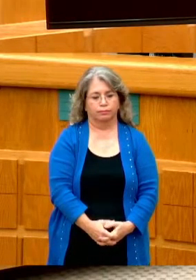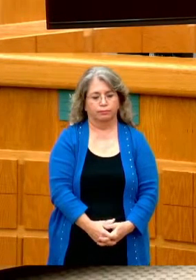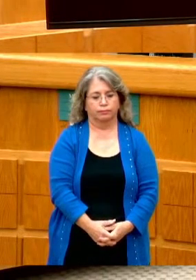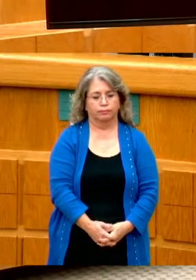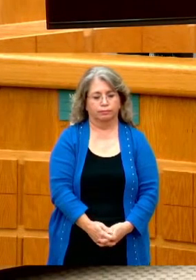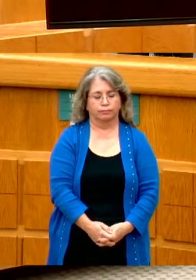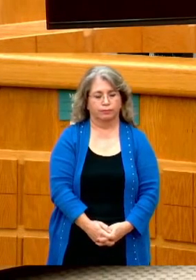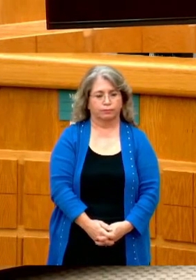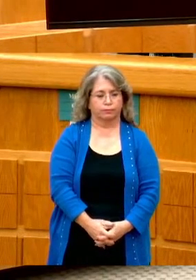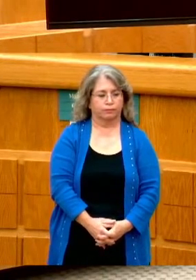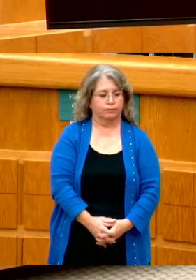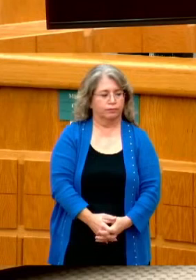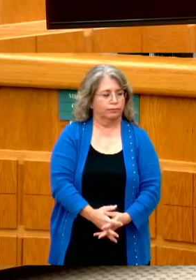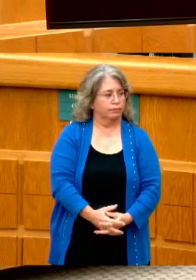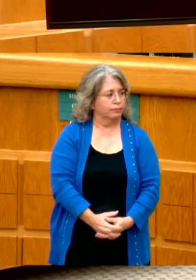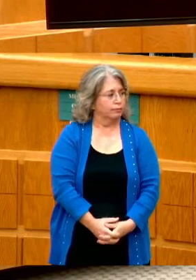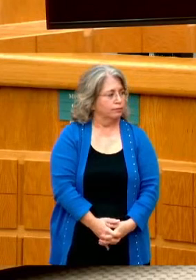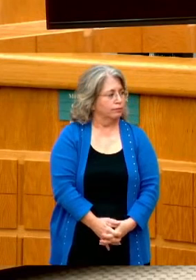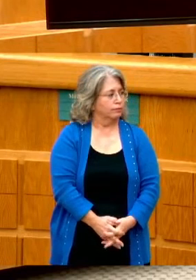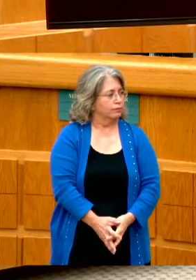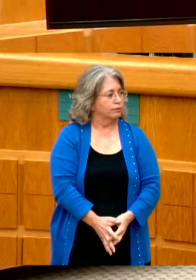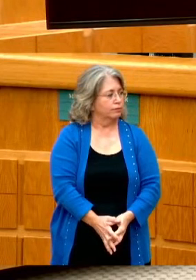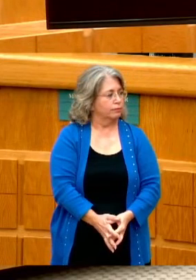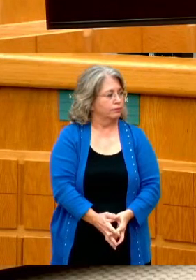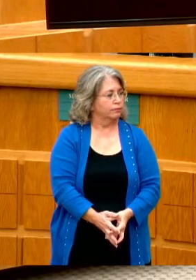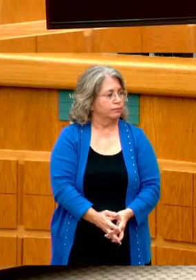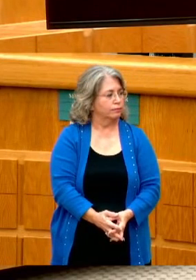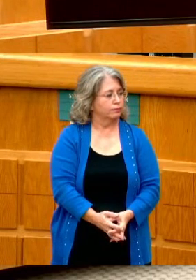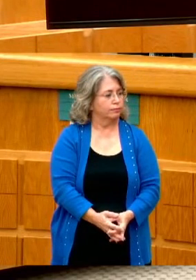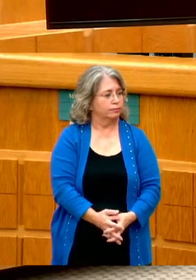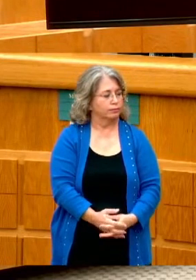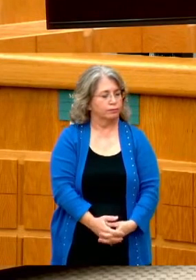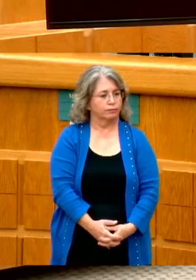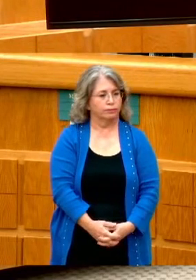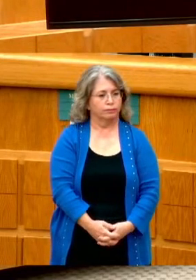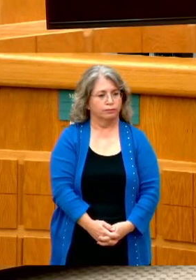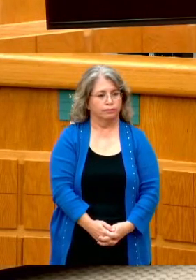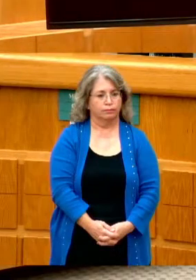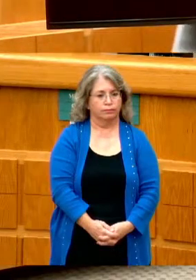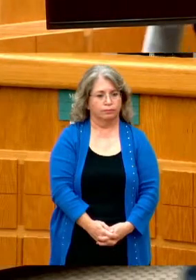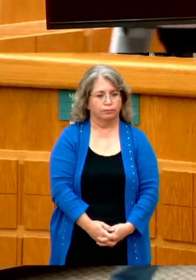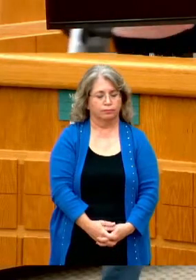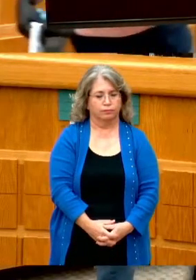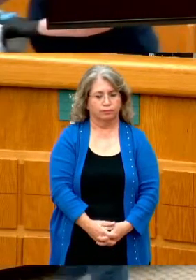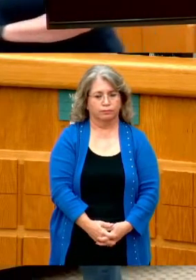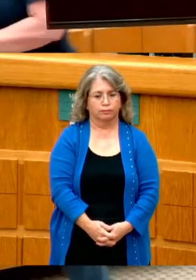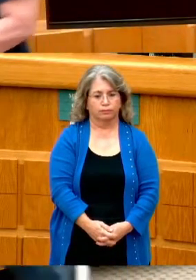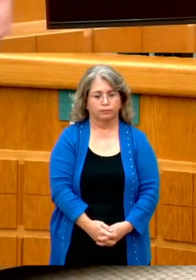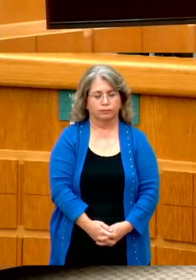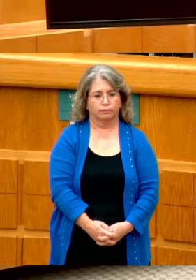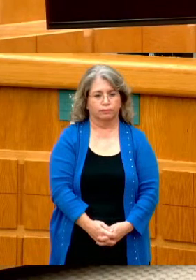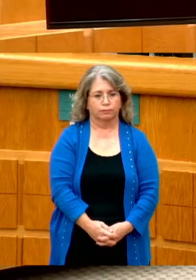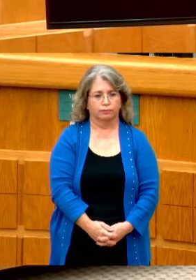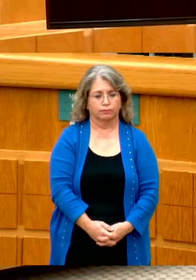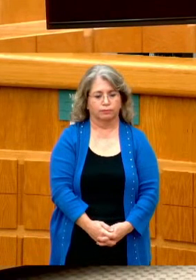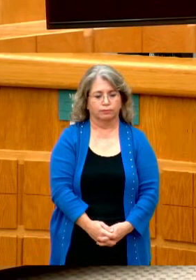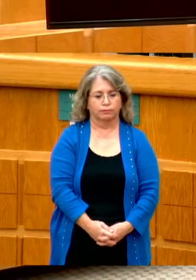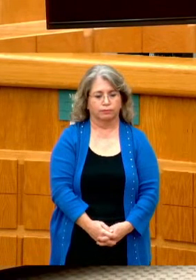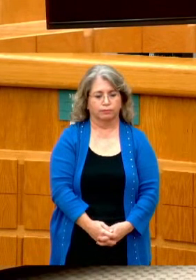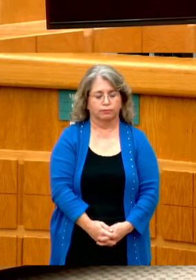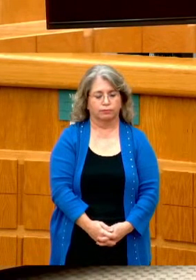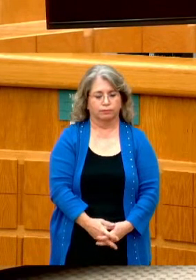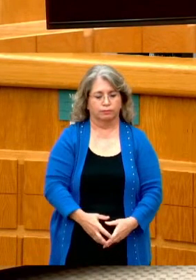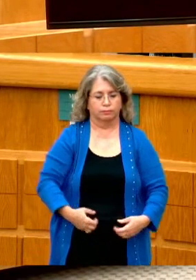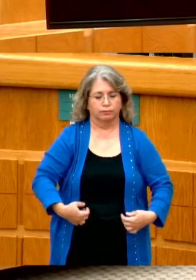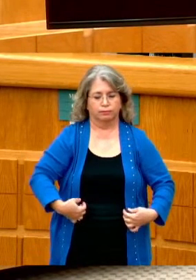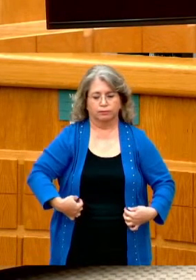Texas. Tenemos más personas de bajos ingresos que el promedio de Texas. Tenemos una mayor incidencia de enfermedades que hacen de COVID una enfermedad